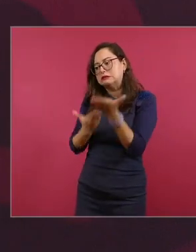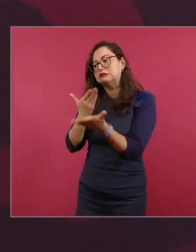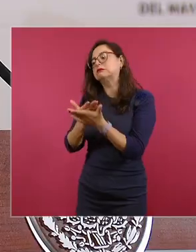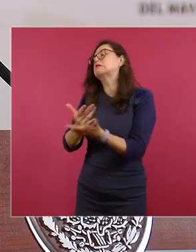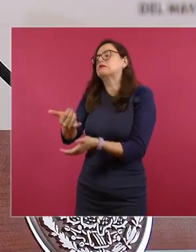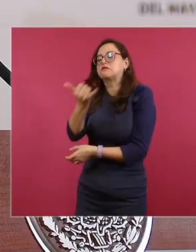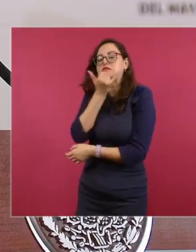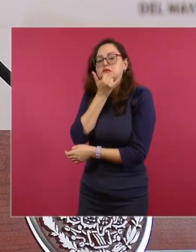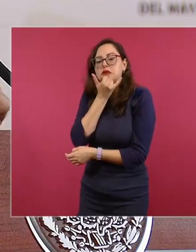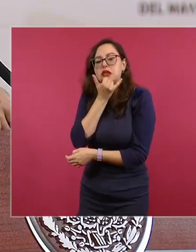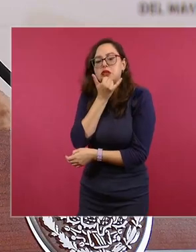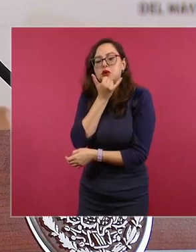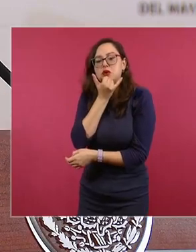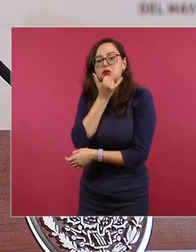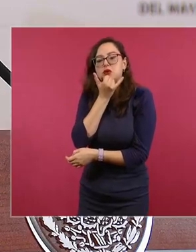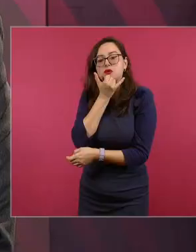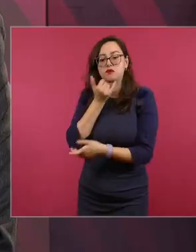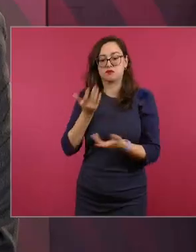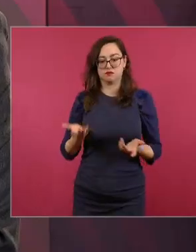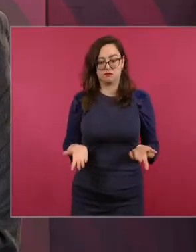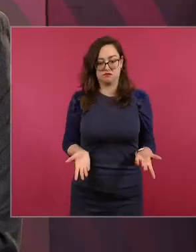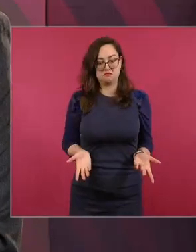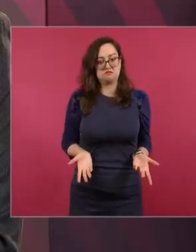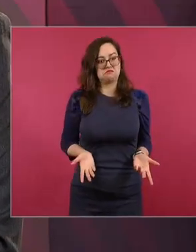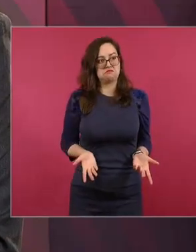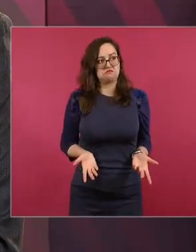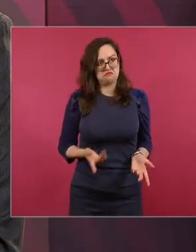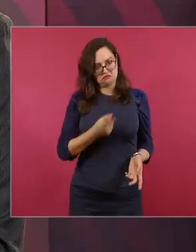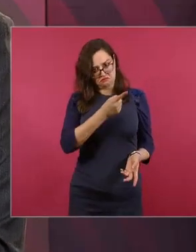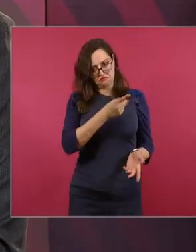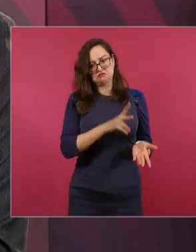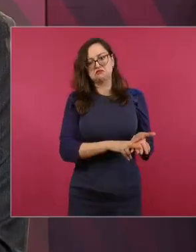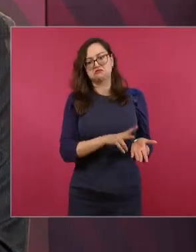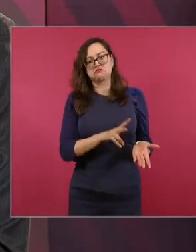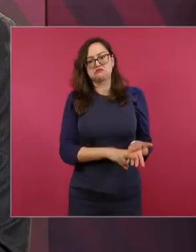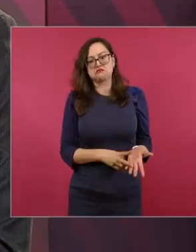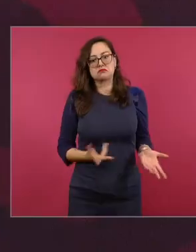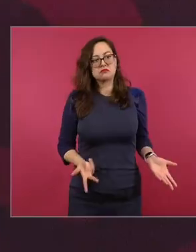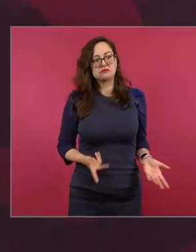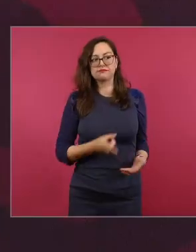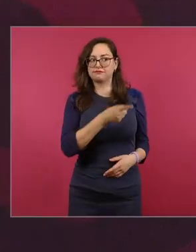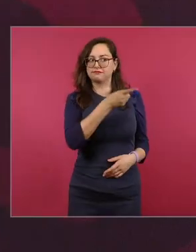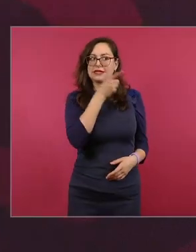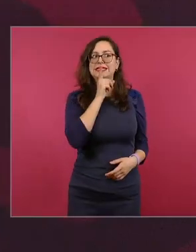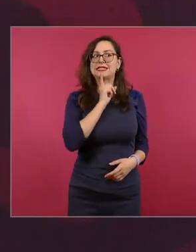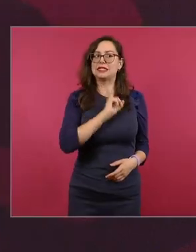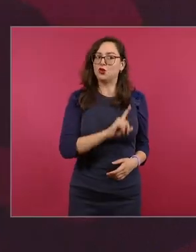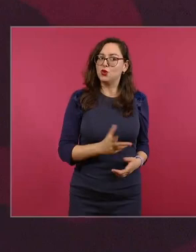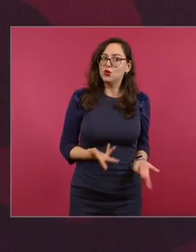si se trata de una vil calumnia.